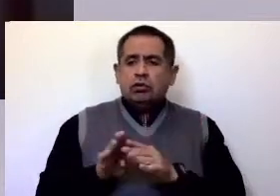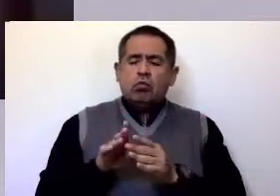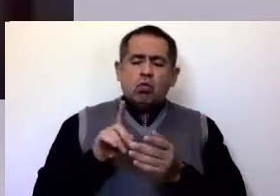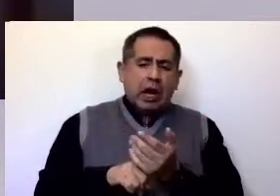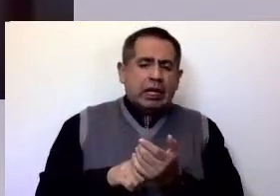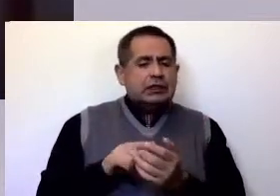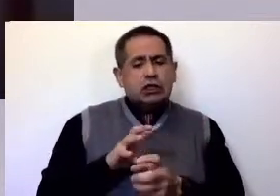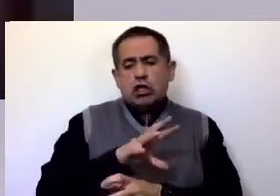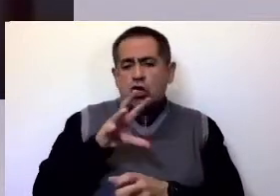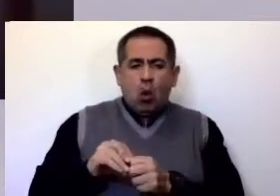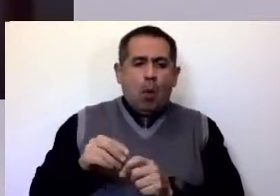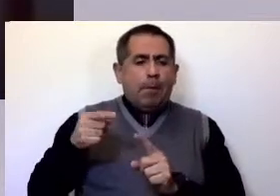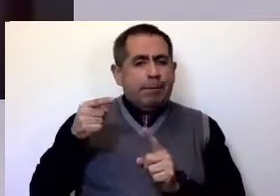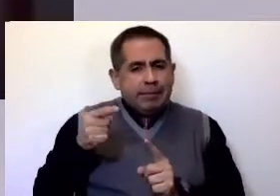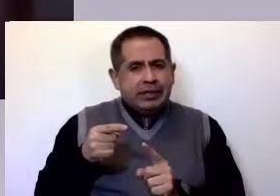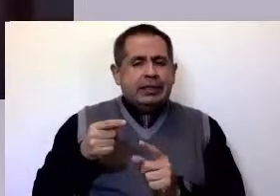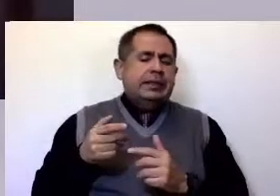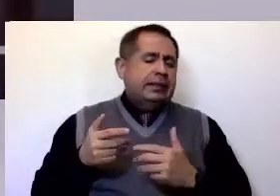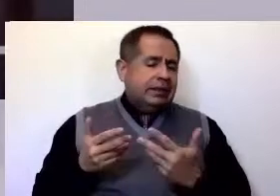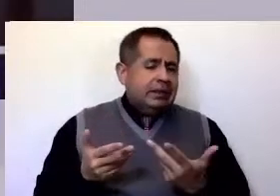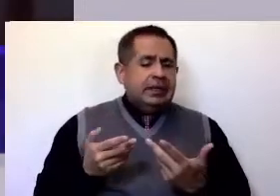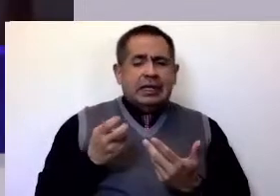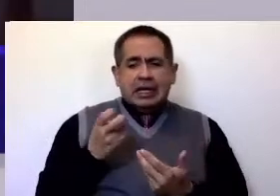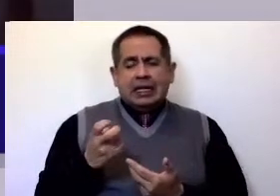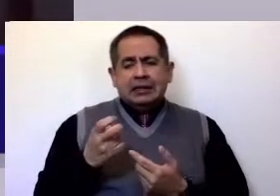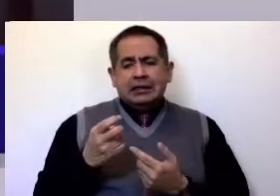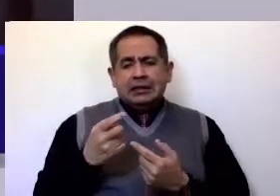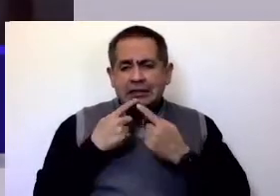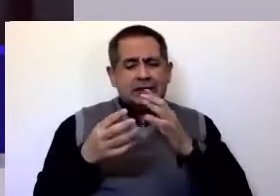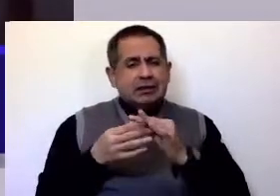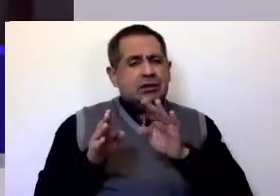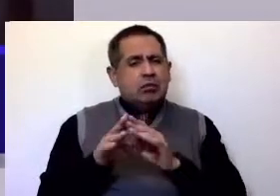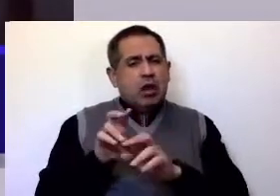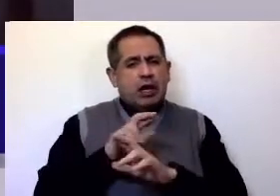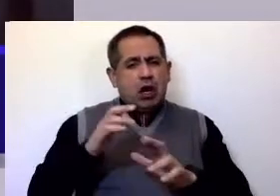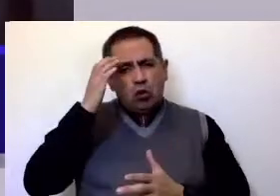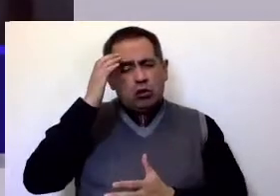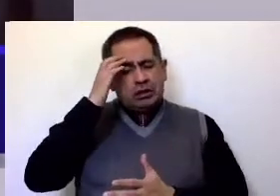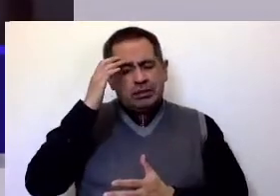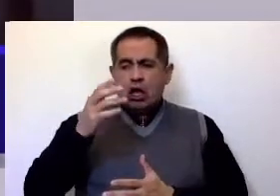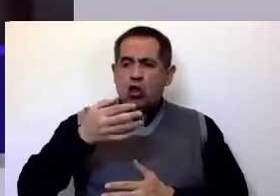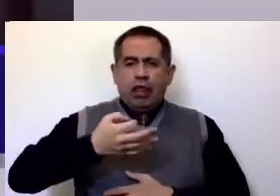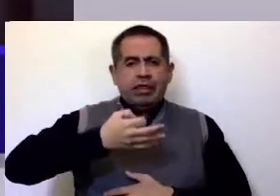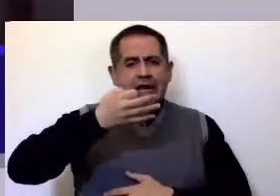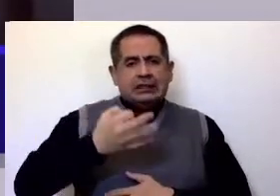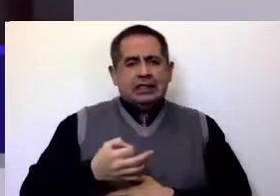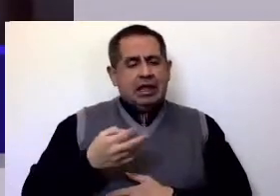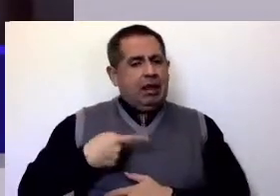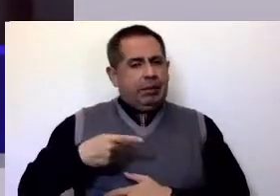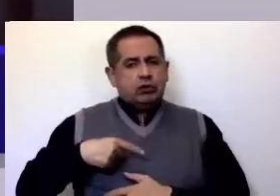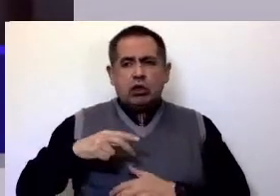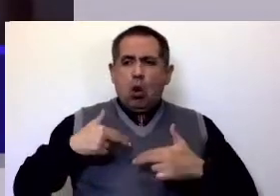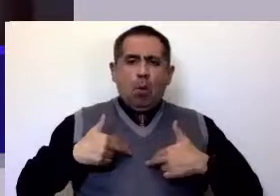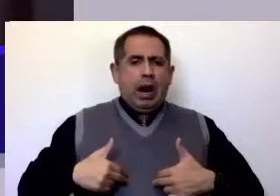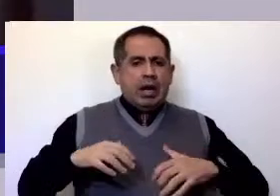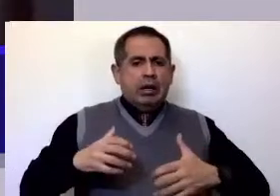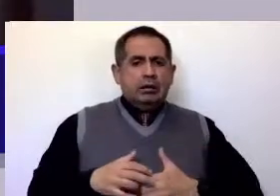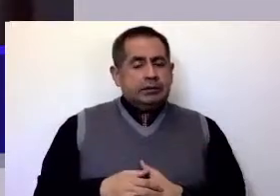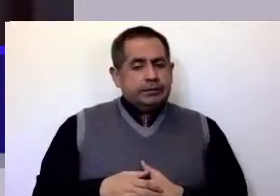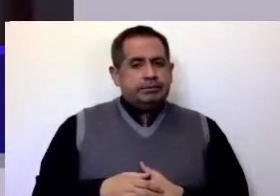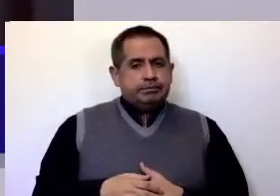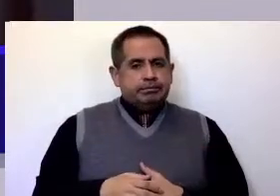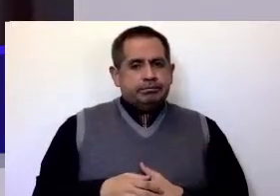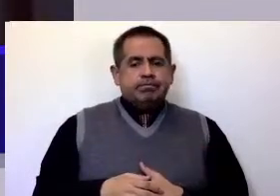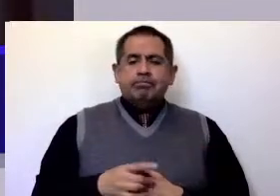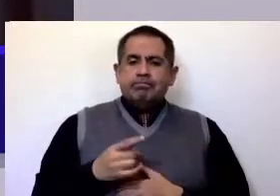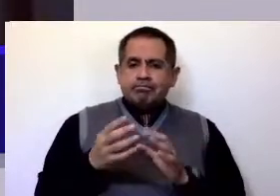indisoluble que encuentra su base en el reconocimiento de la dignidad de la persona humana regresamos otra vez